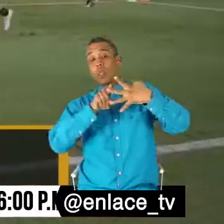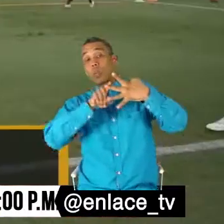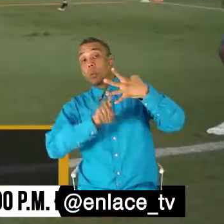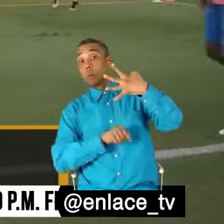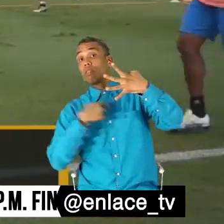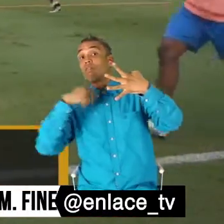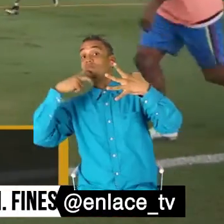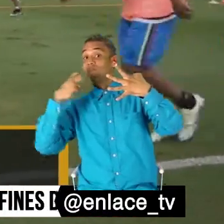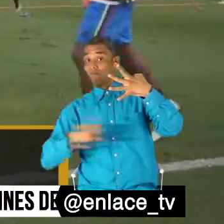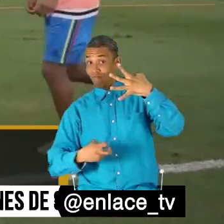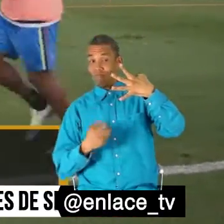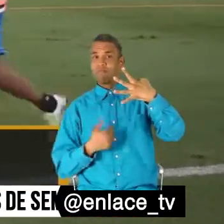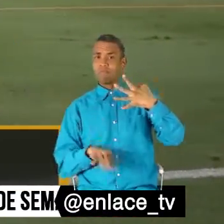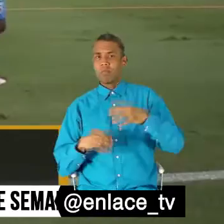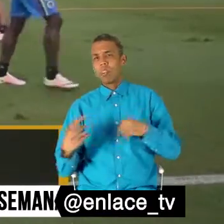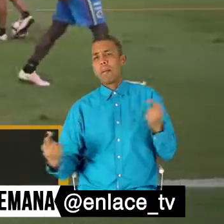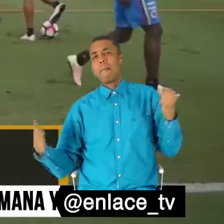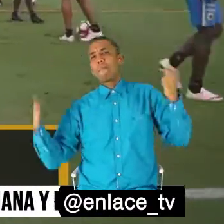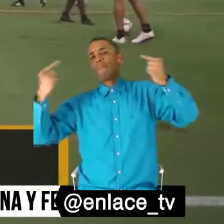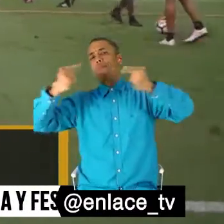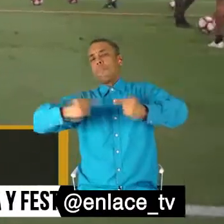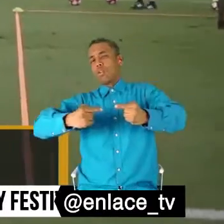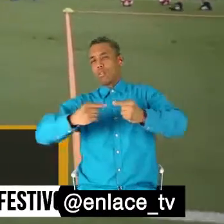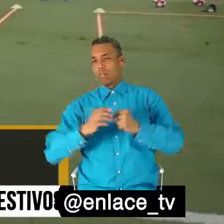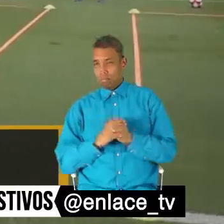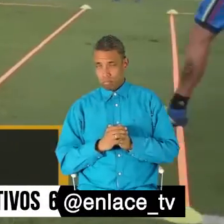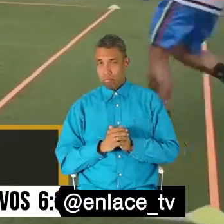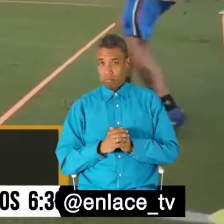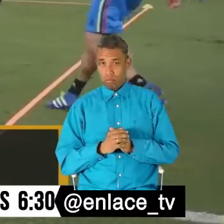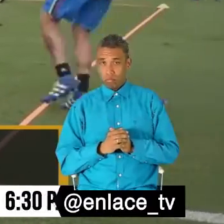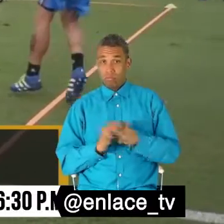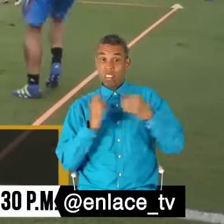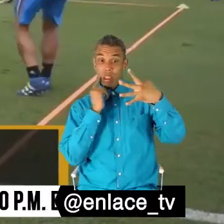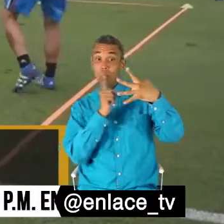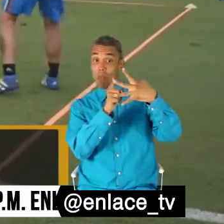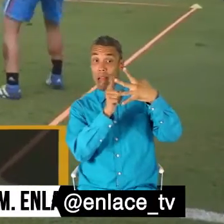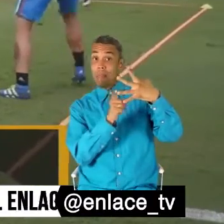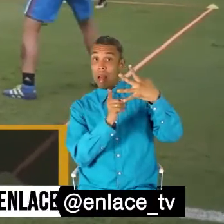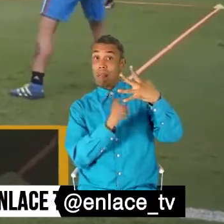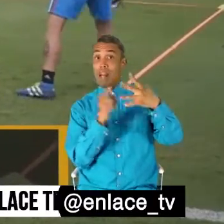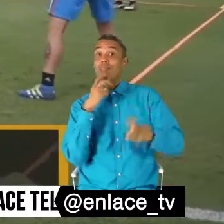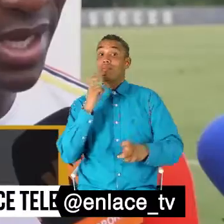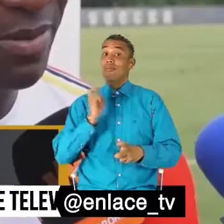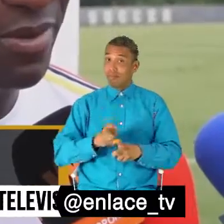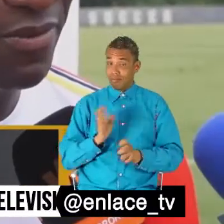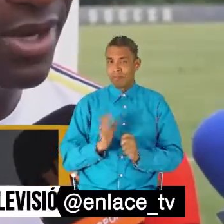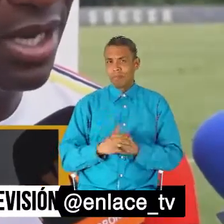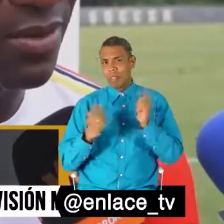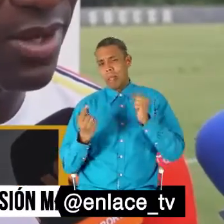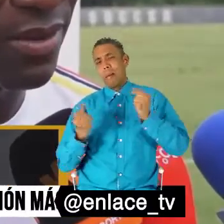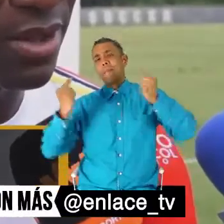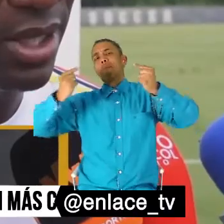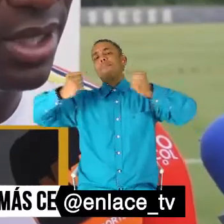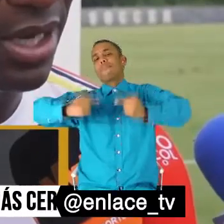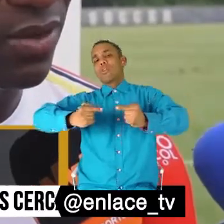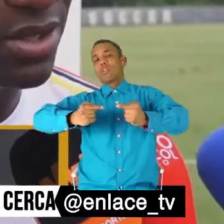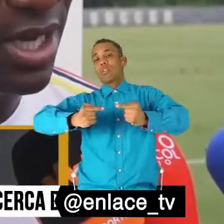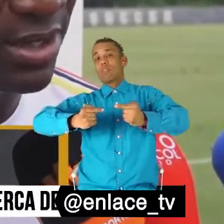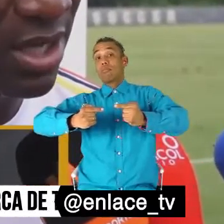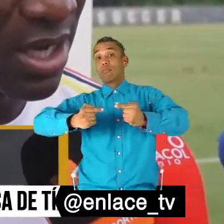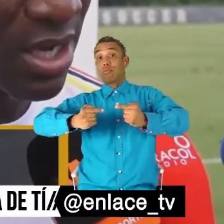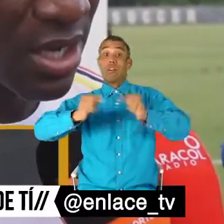va a ser fundamental, son tres finales, seguramente esperando enfrentar la primera final y bueno, que